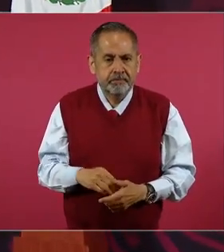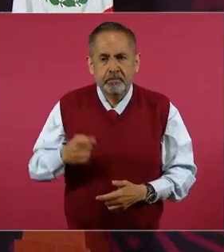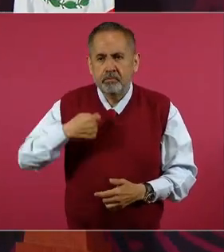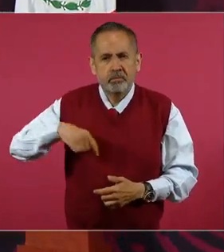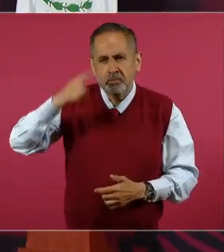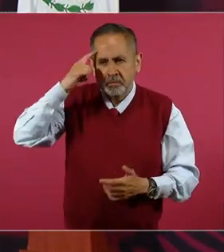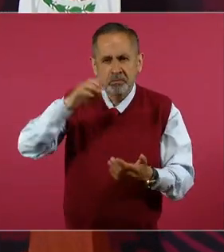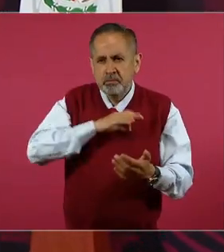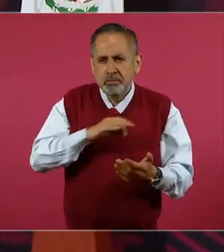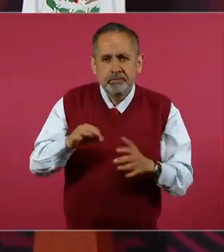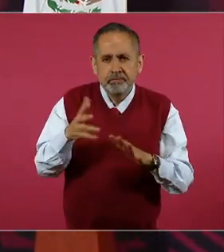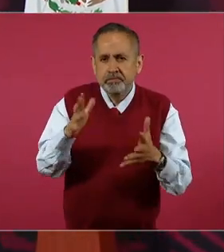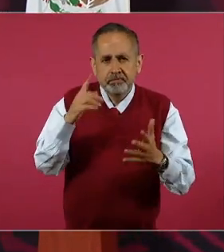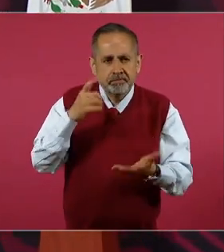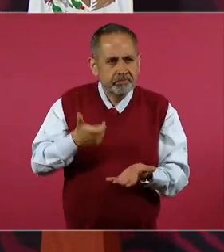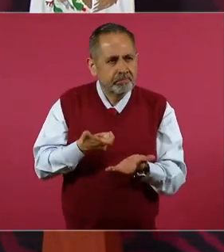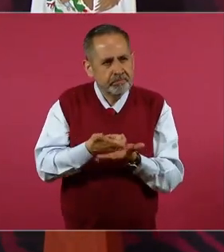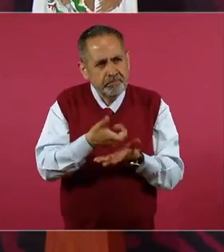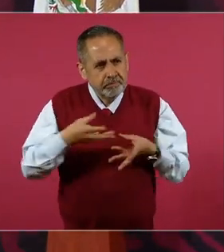ejercimos como